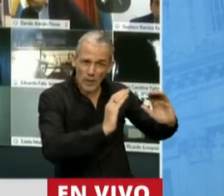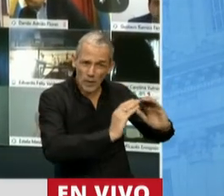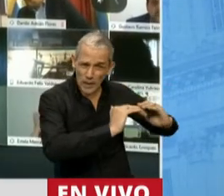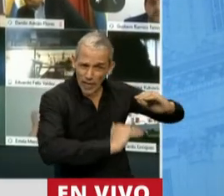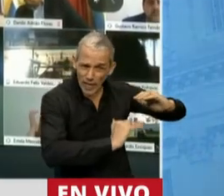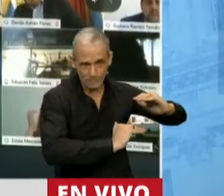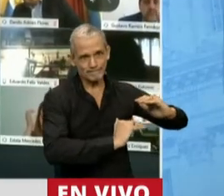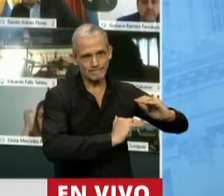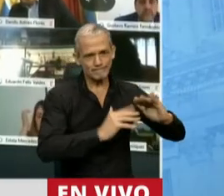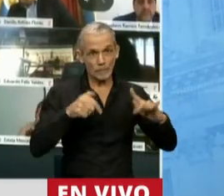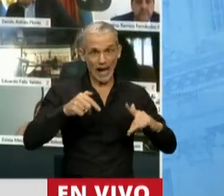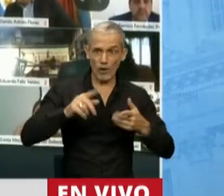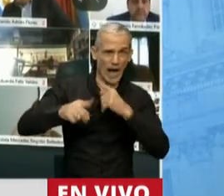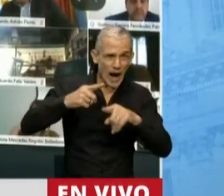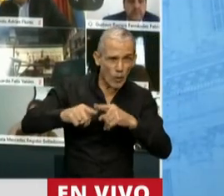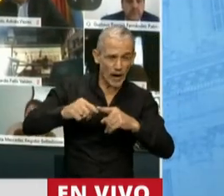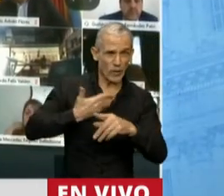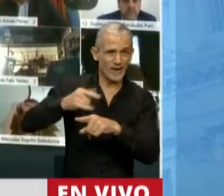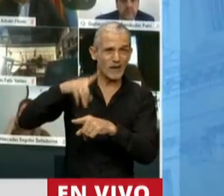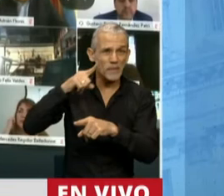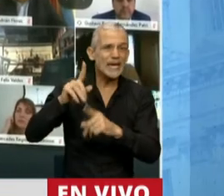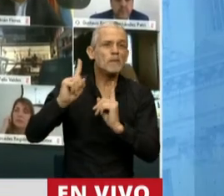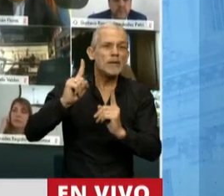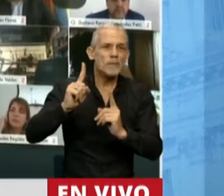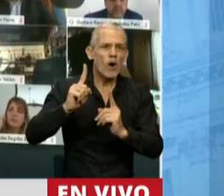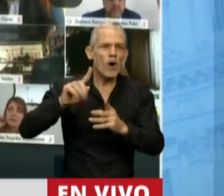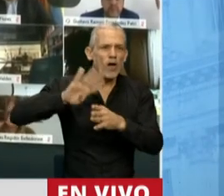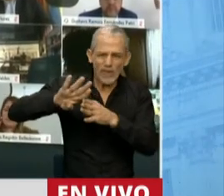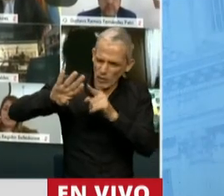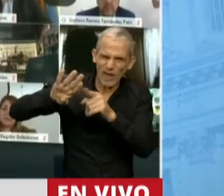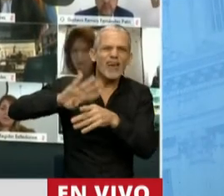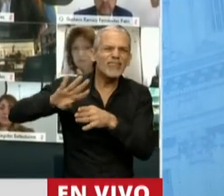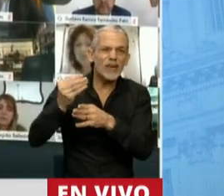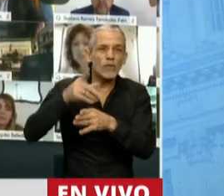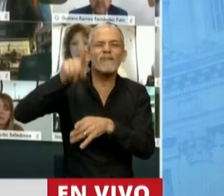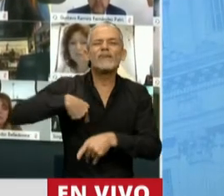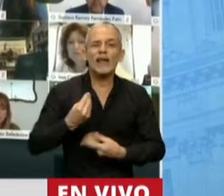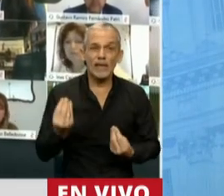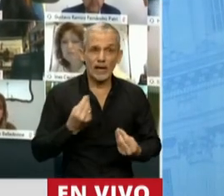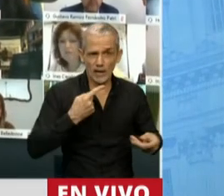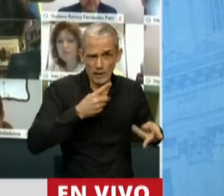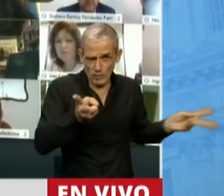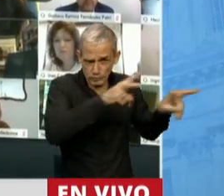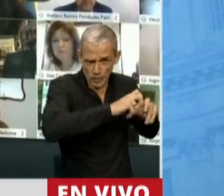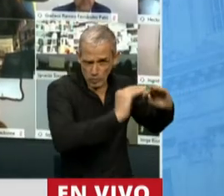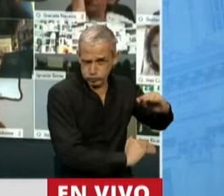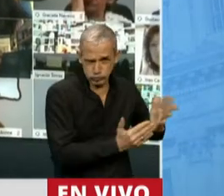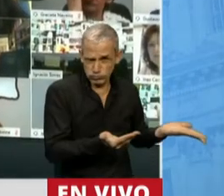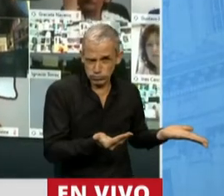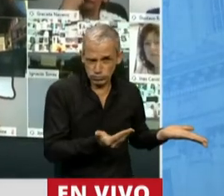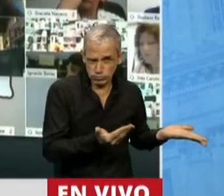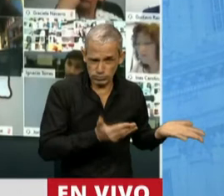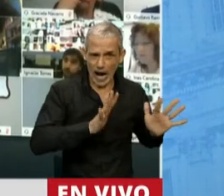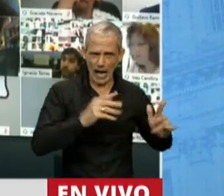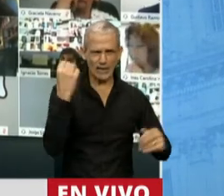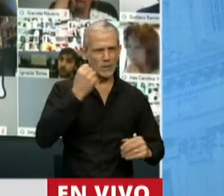gobierno está llegando a un acuerdo para reestructurar los déficits fiscales acumulados de este país. Es muy importante que lo veamos